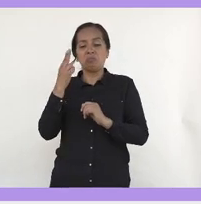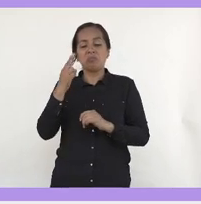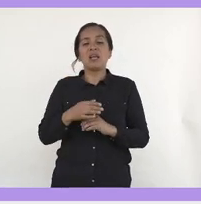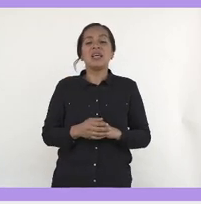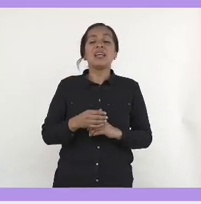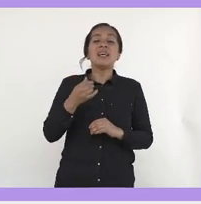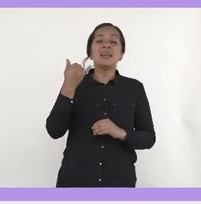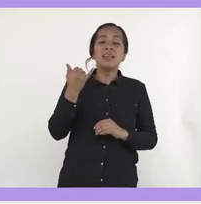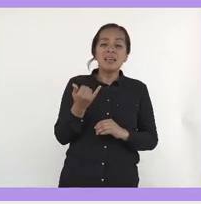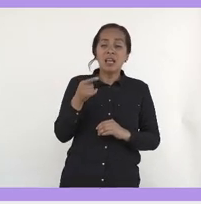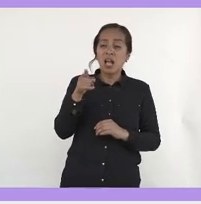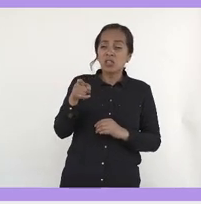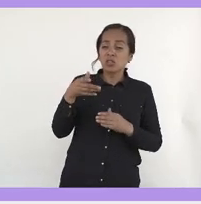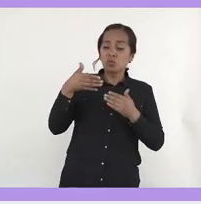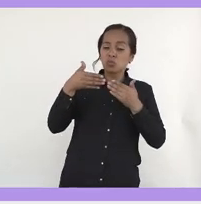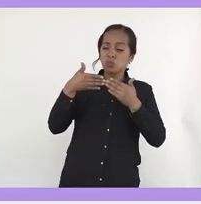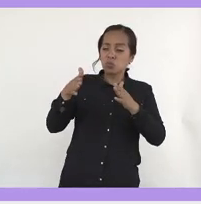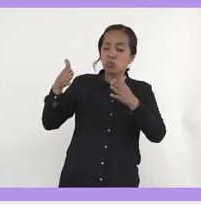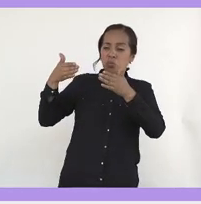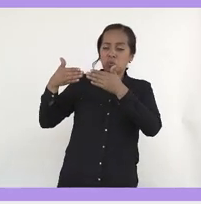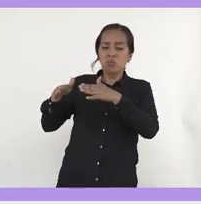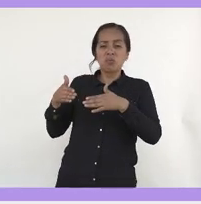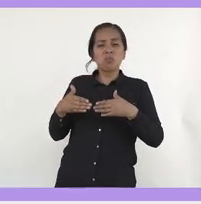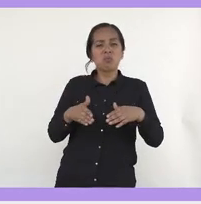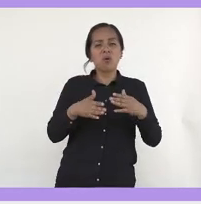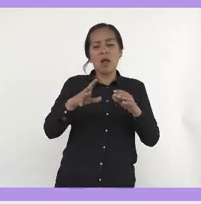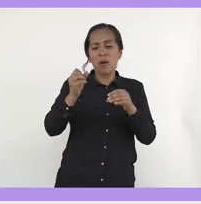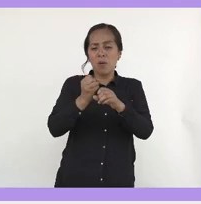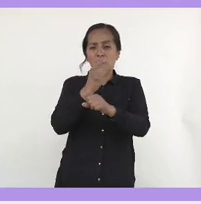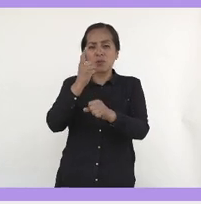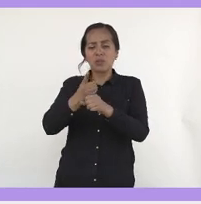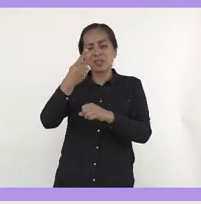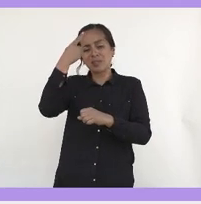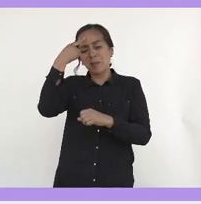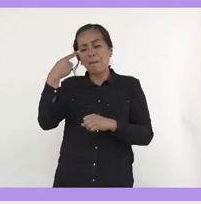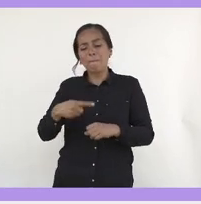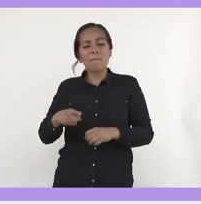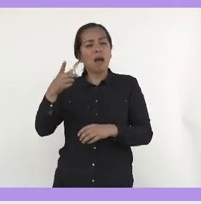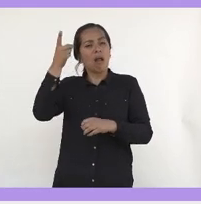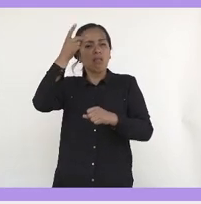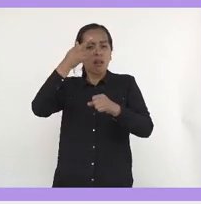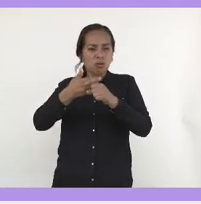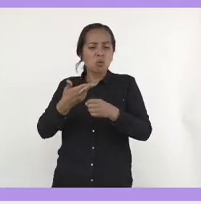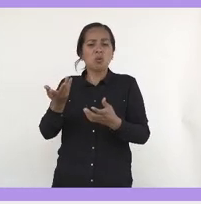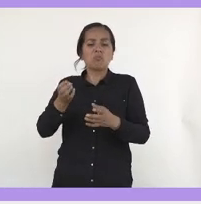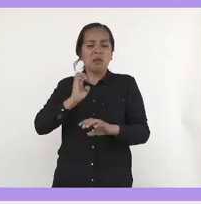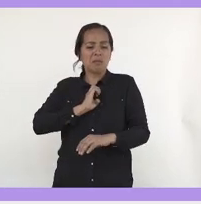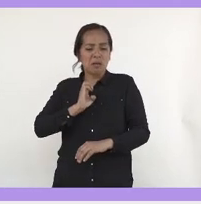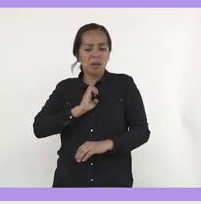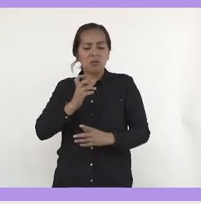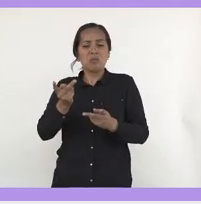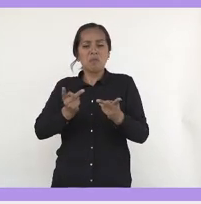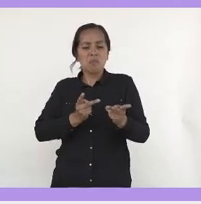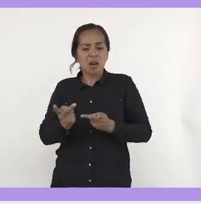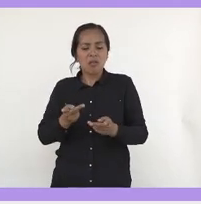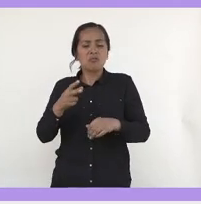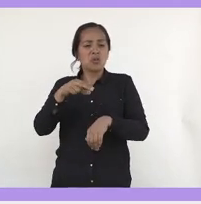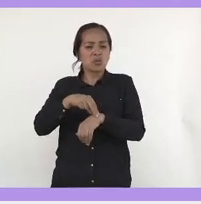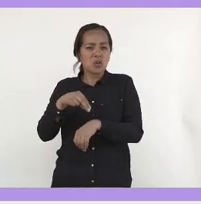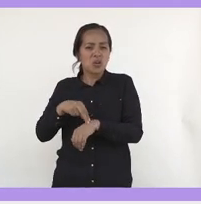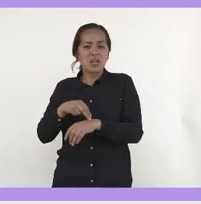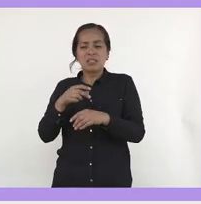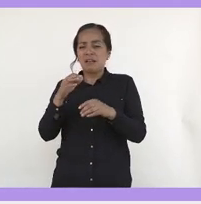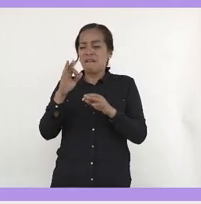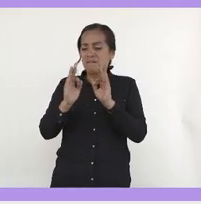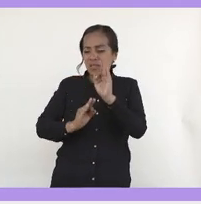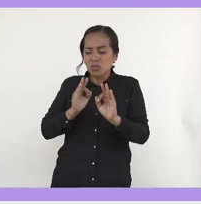que tienen que ser las que abran las puertas de ser directivas de ser entrenadoras de ser preparadoras físicas de ser doctoras de ser fisios de